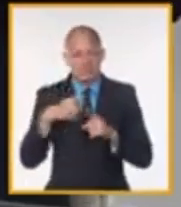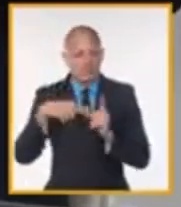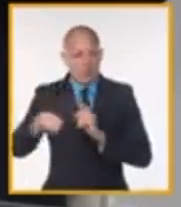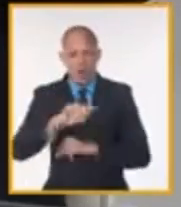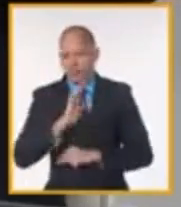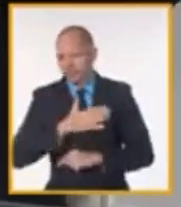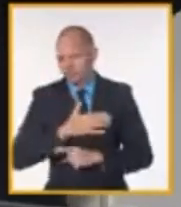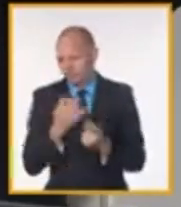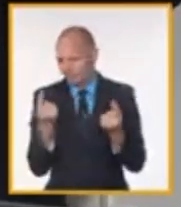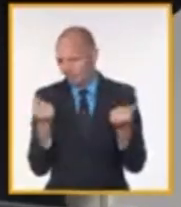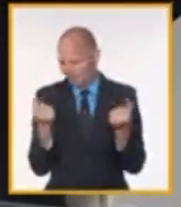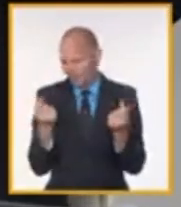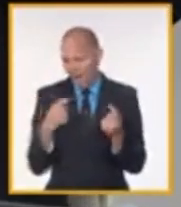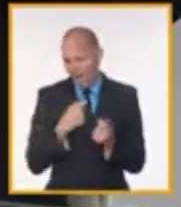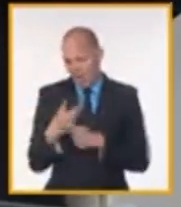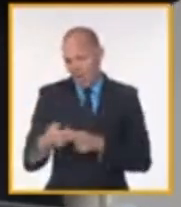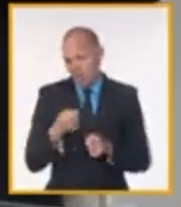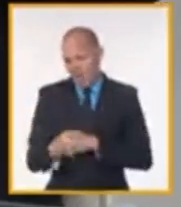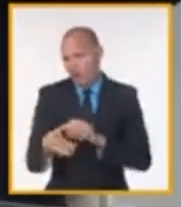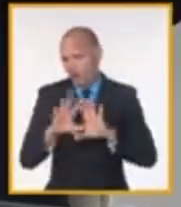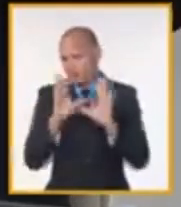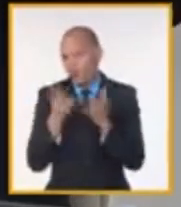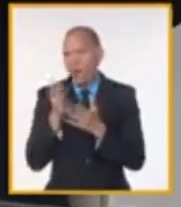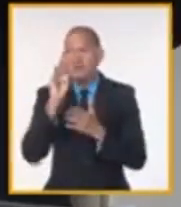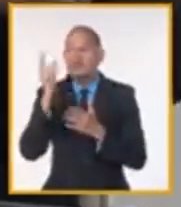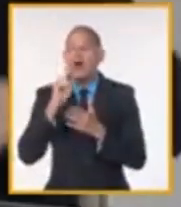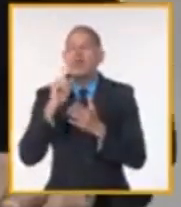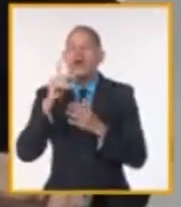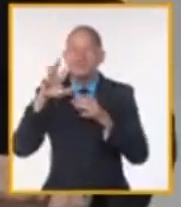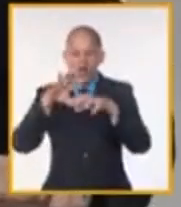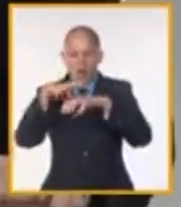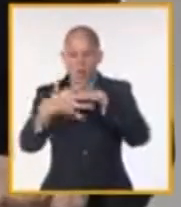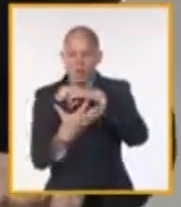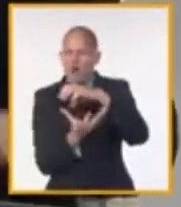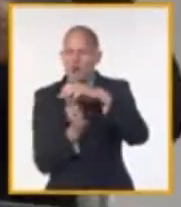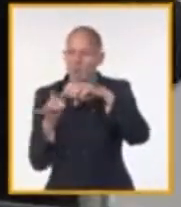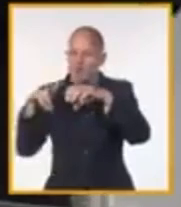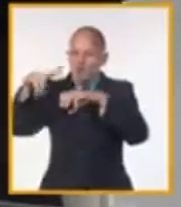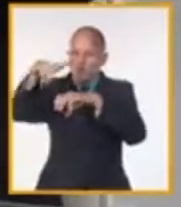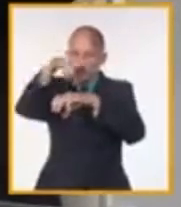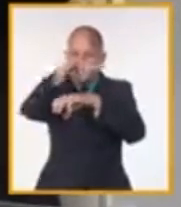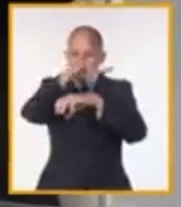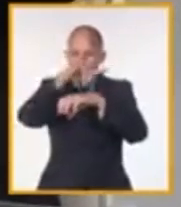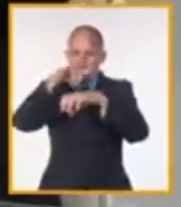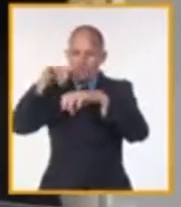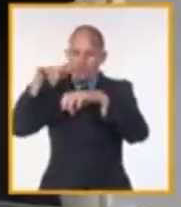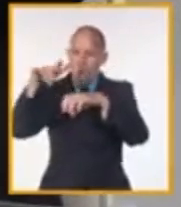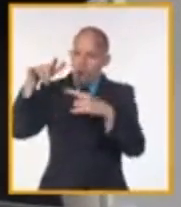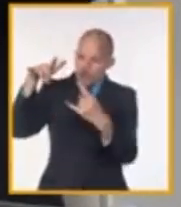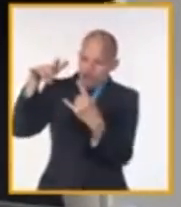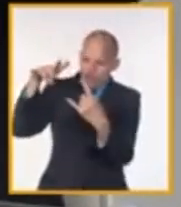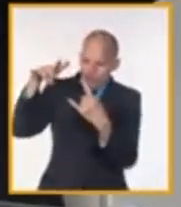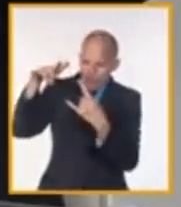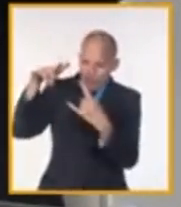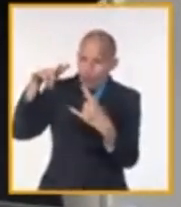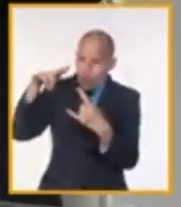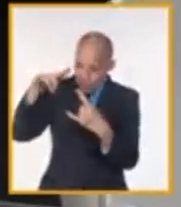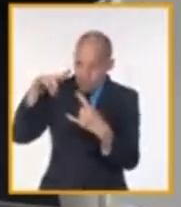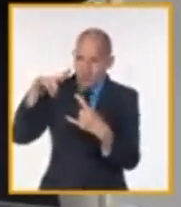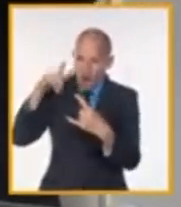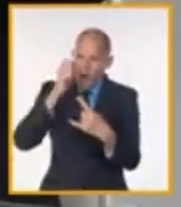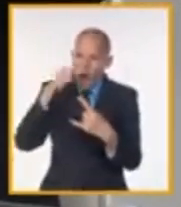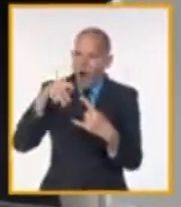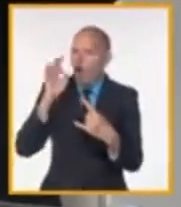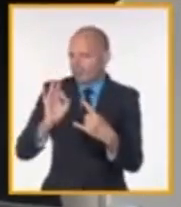esto de starling no el sistema starling que son de